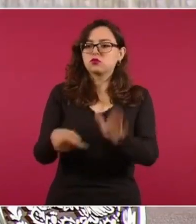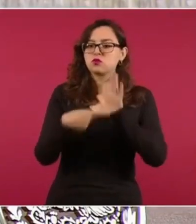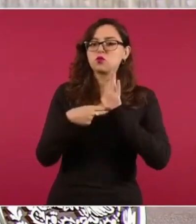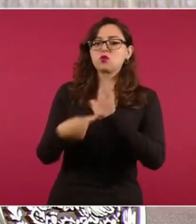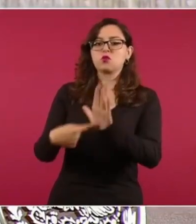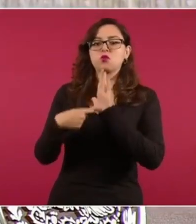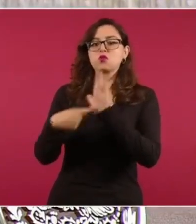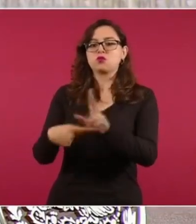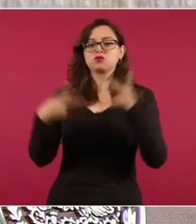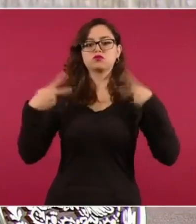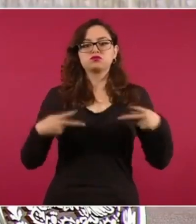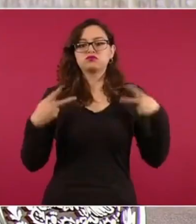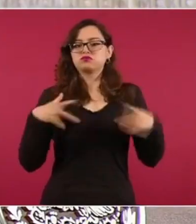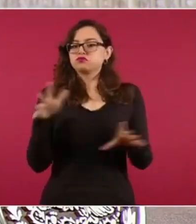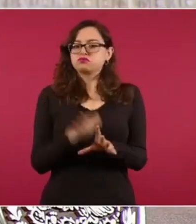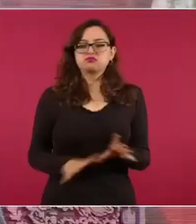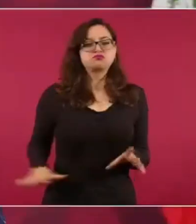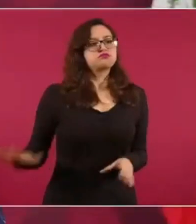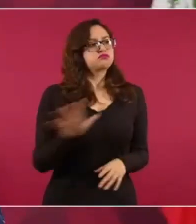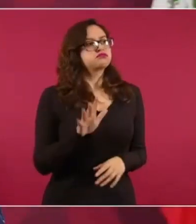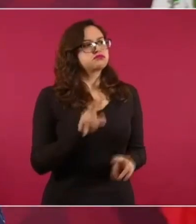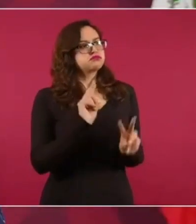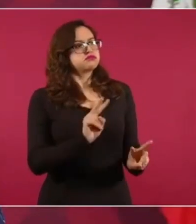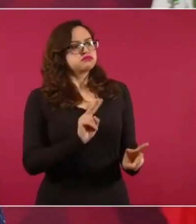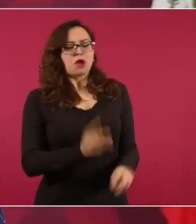y todos aceptan el resultado.